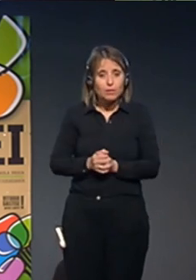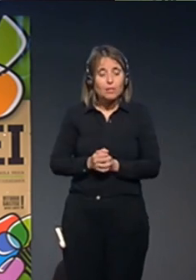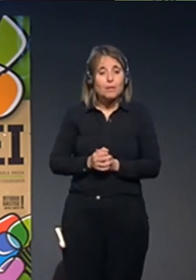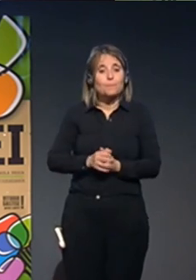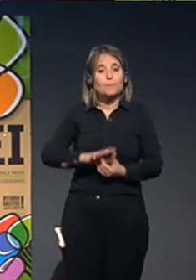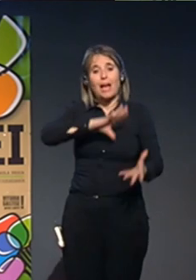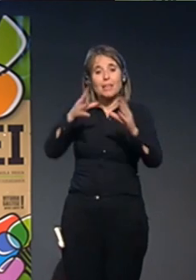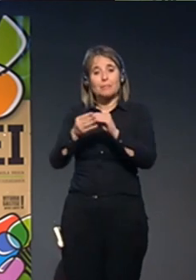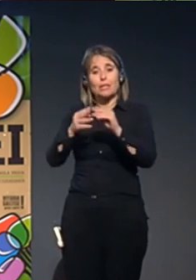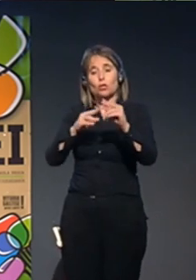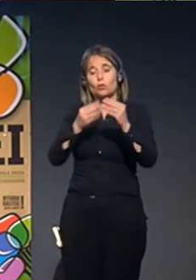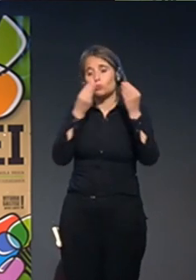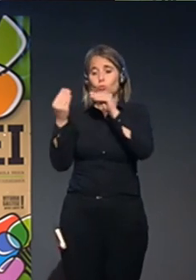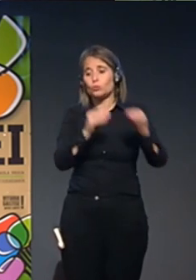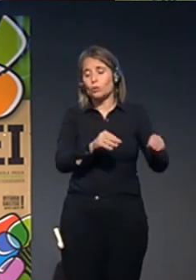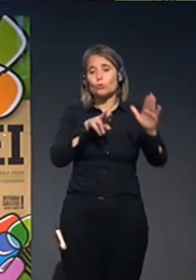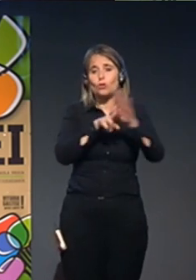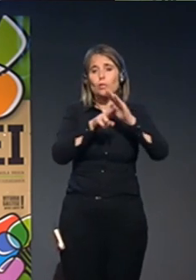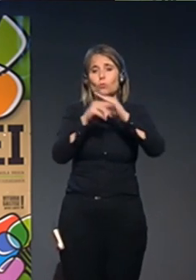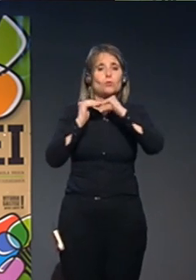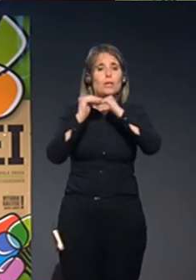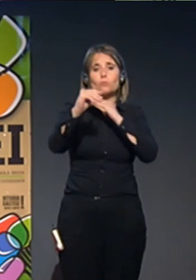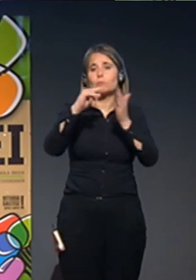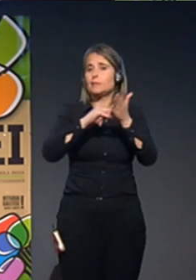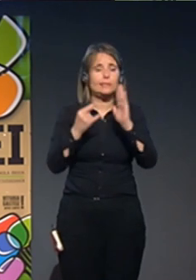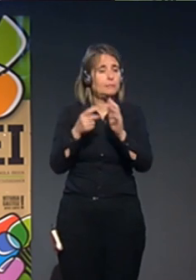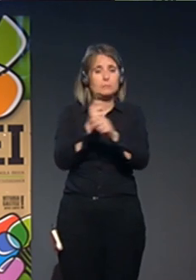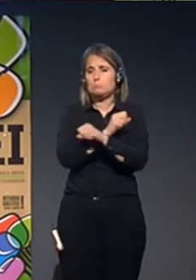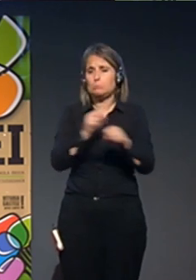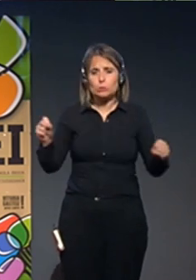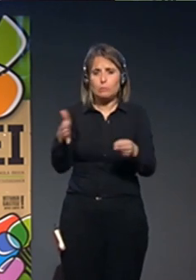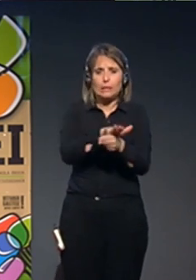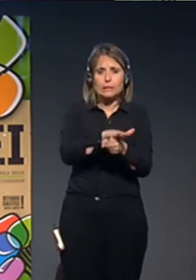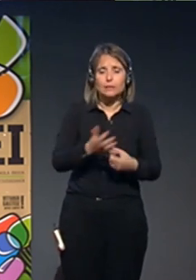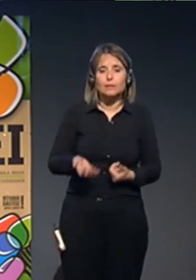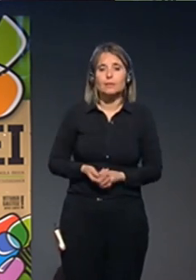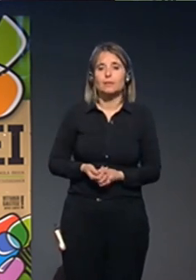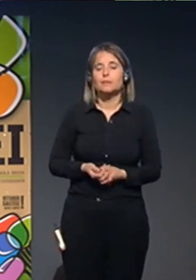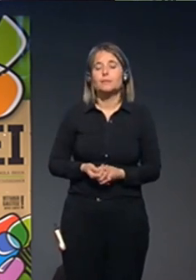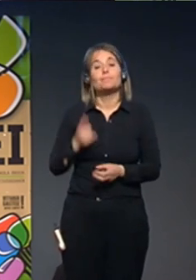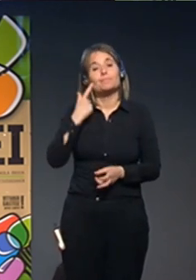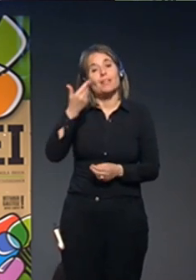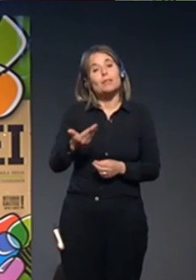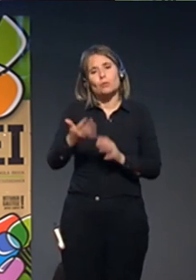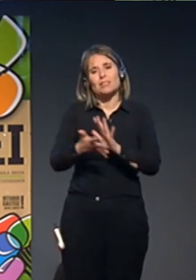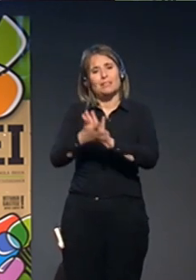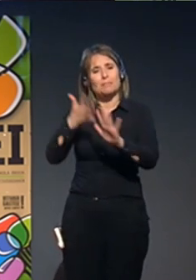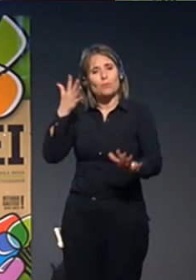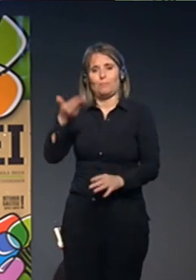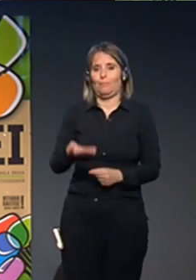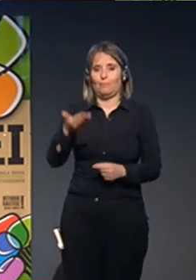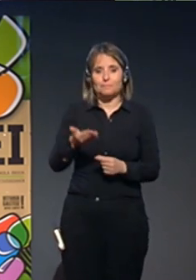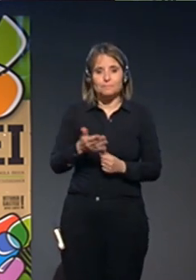capacidad de restituir otros nuevos equilibrios al ecosistema es imposible y fijaros lo importante que es la